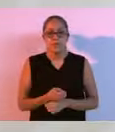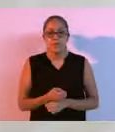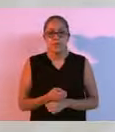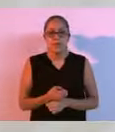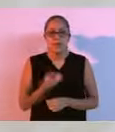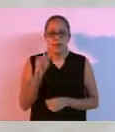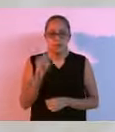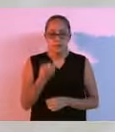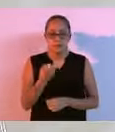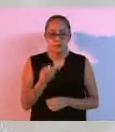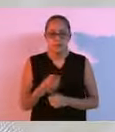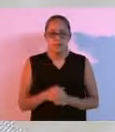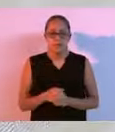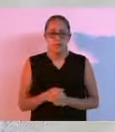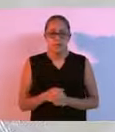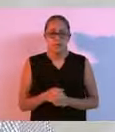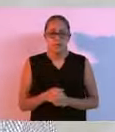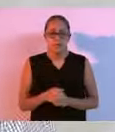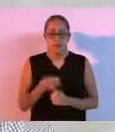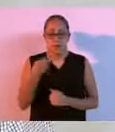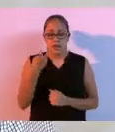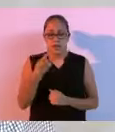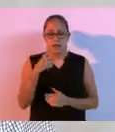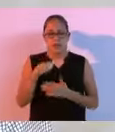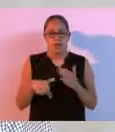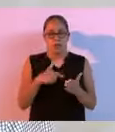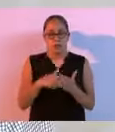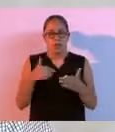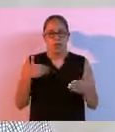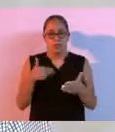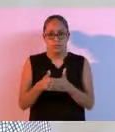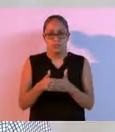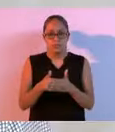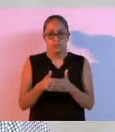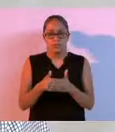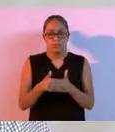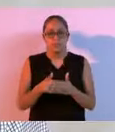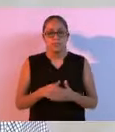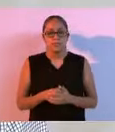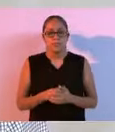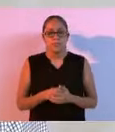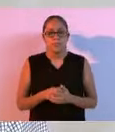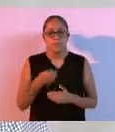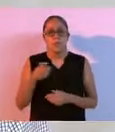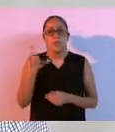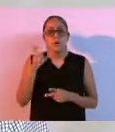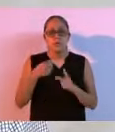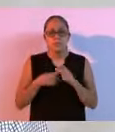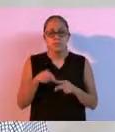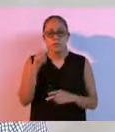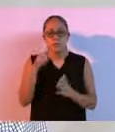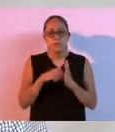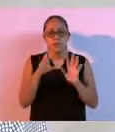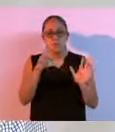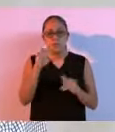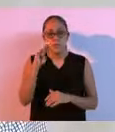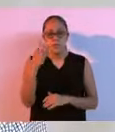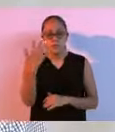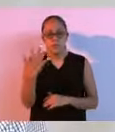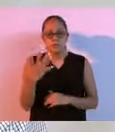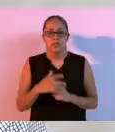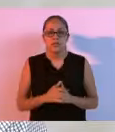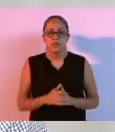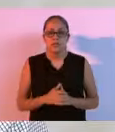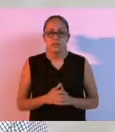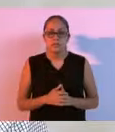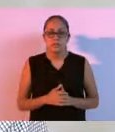porfiriata. Esta es una estación que se estableció en 1895, a finales del